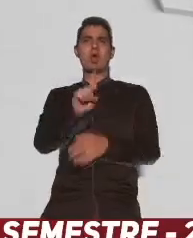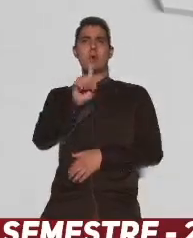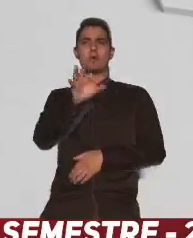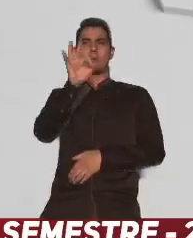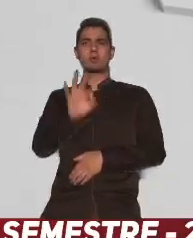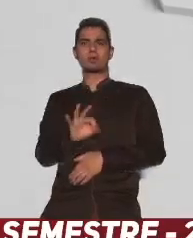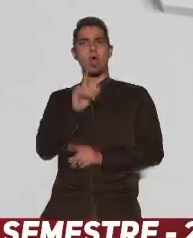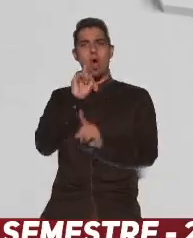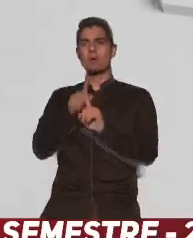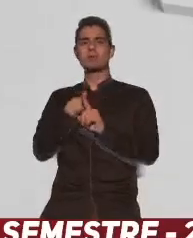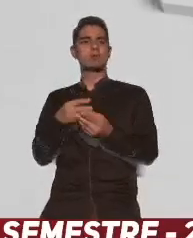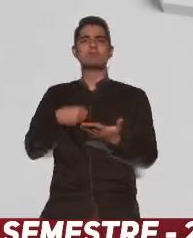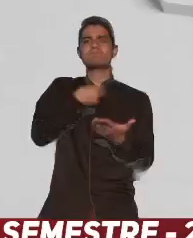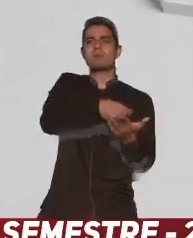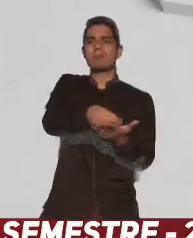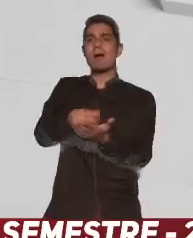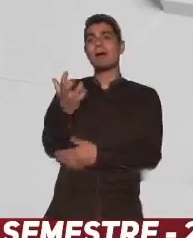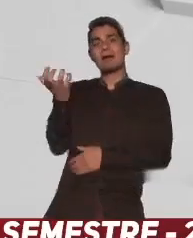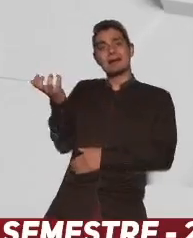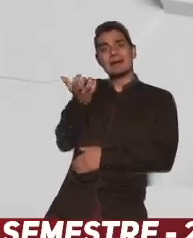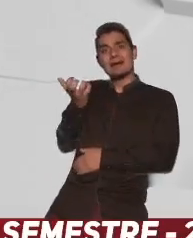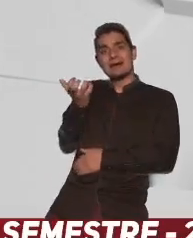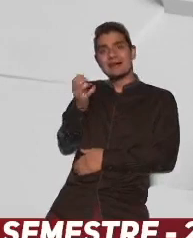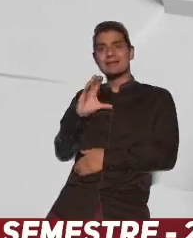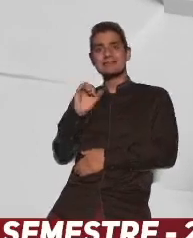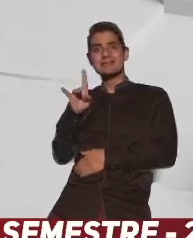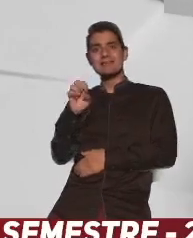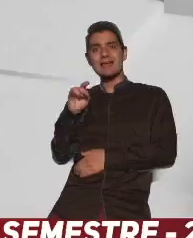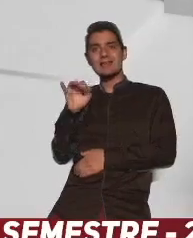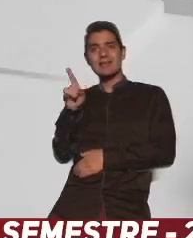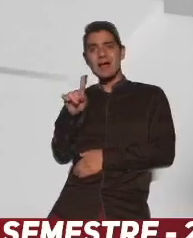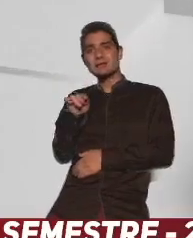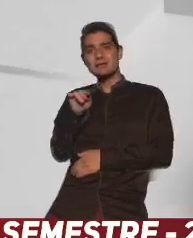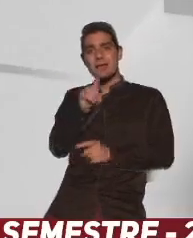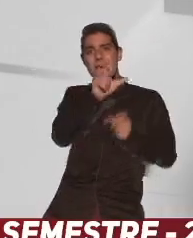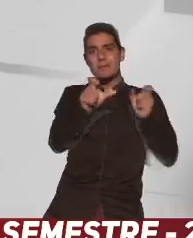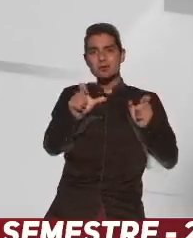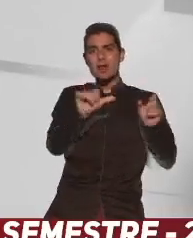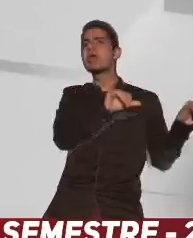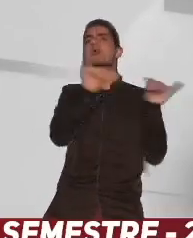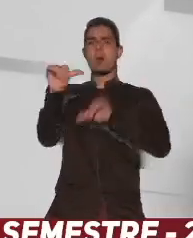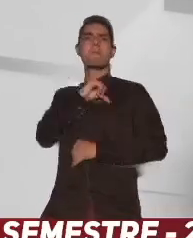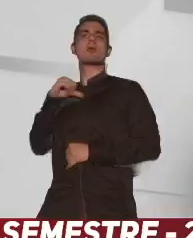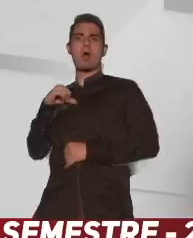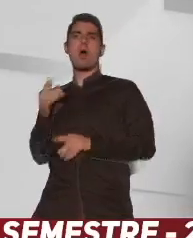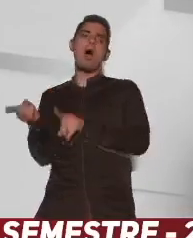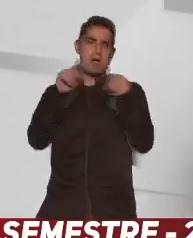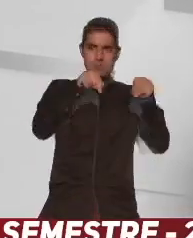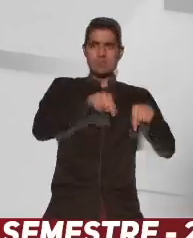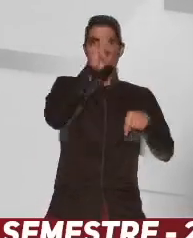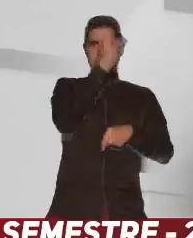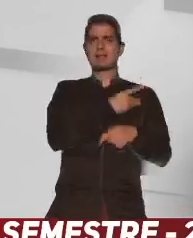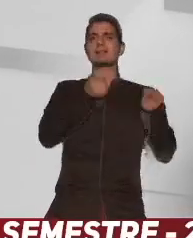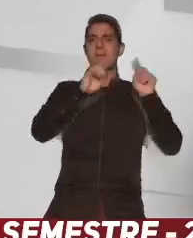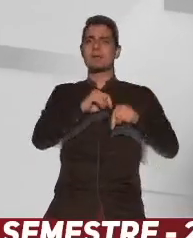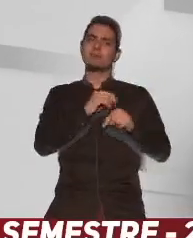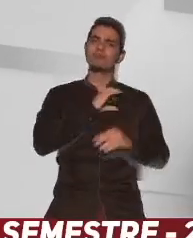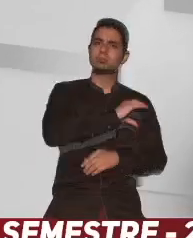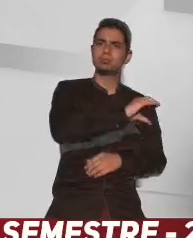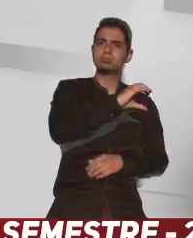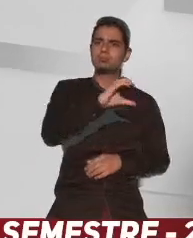de personal, igual que sucede en la empresa privada y que forma una base para que el personal pueda adquirir vivienda